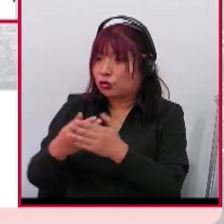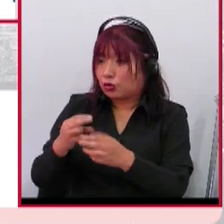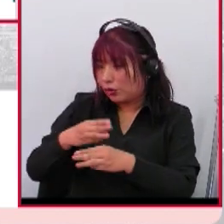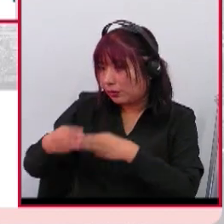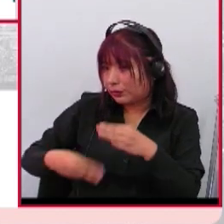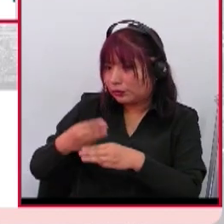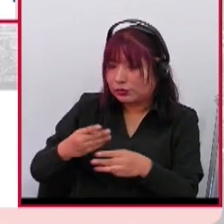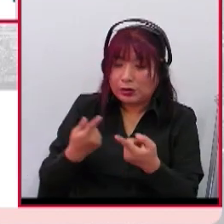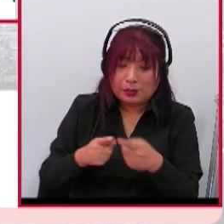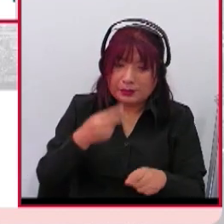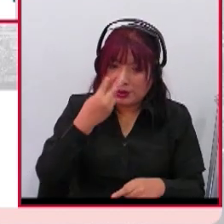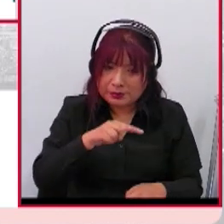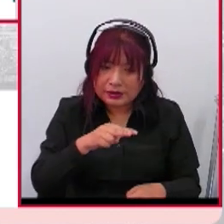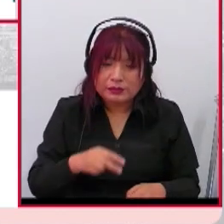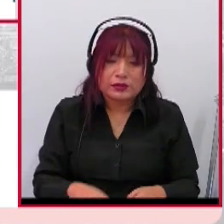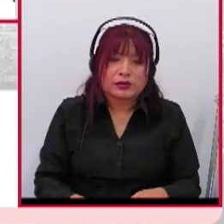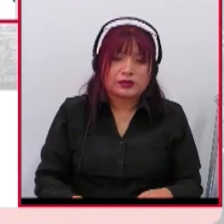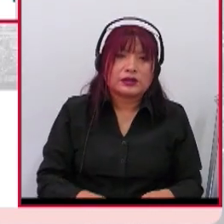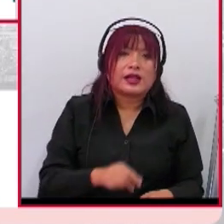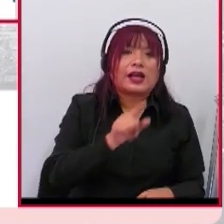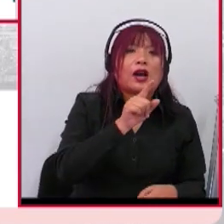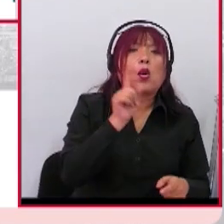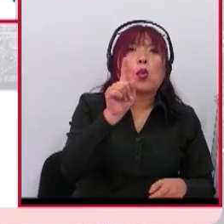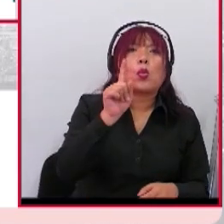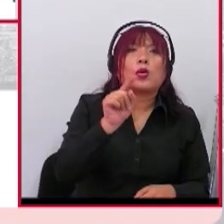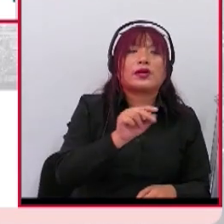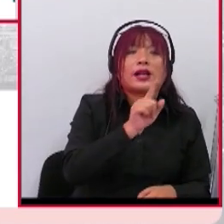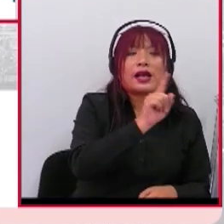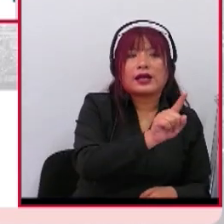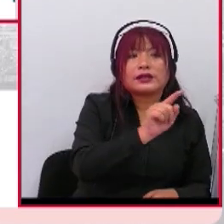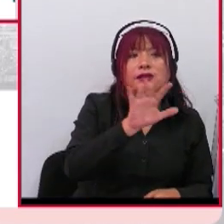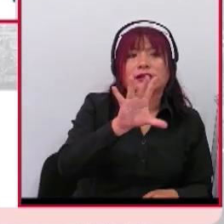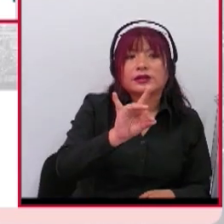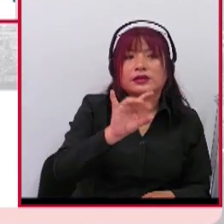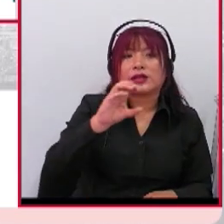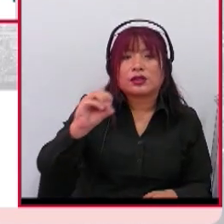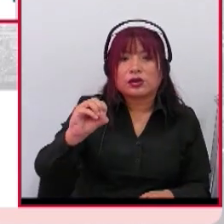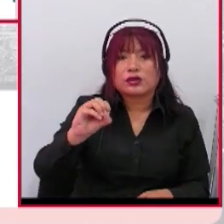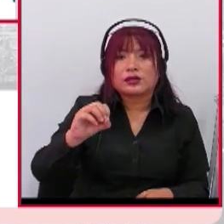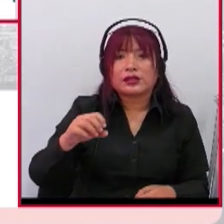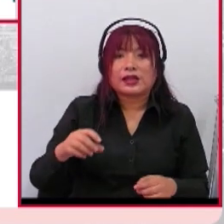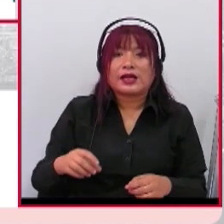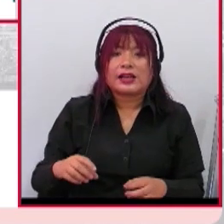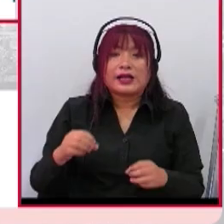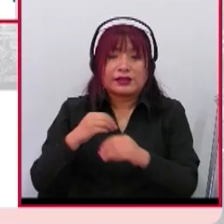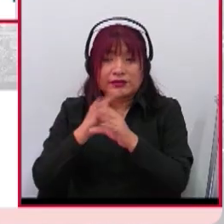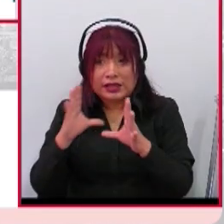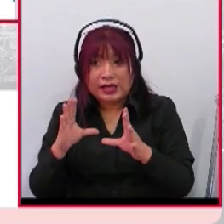logró alcanzar su estabilidad en 180 días, nosotros alcanzamos 28 días.